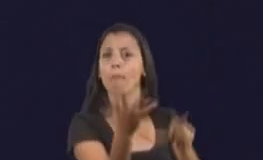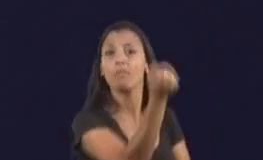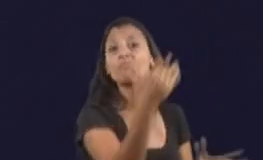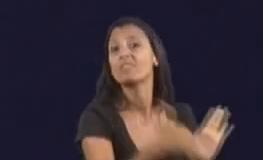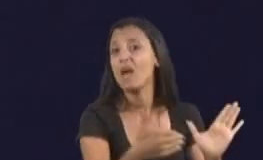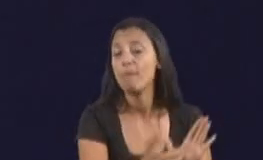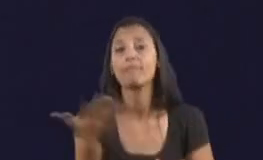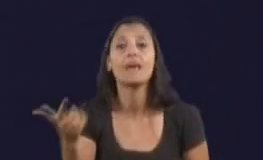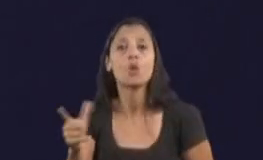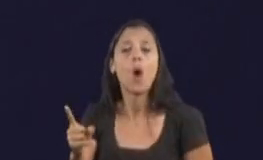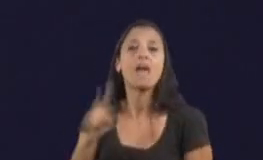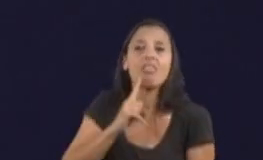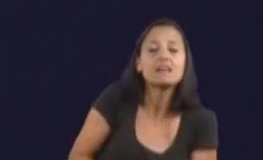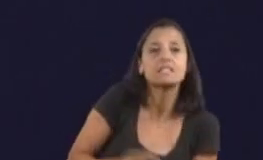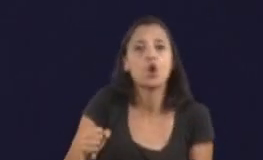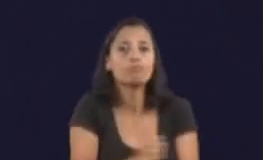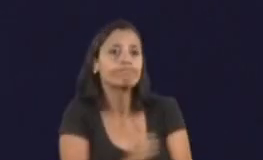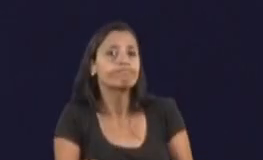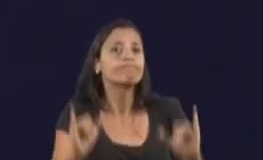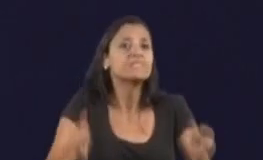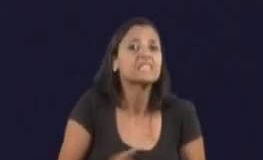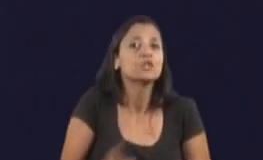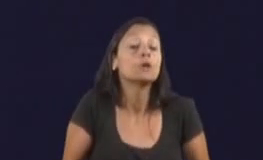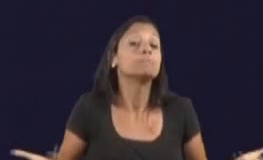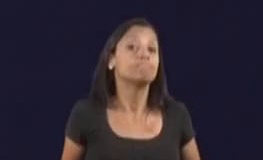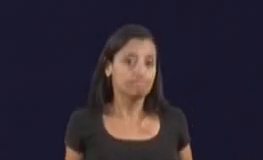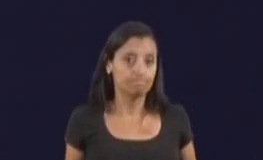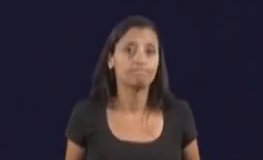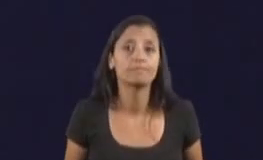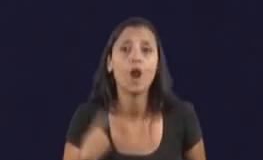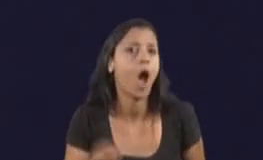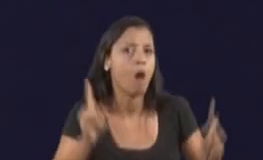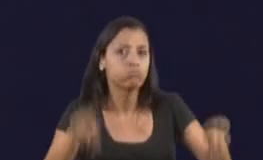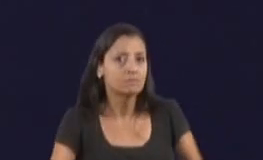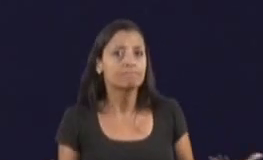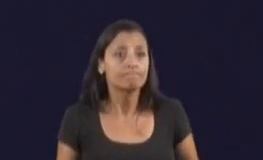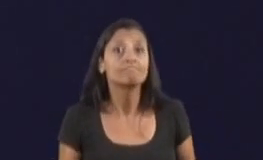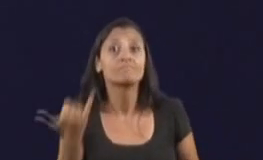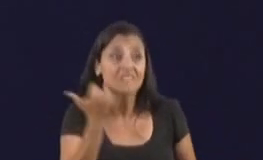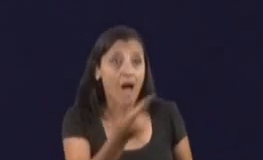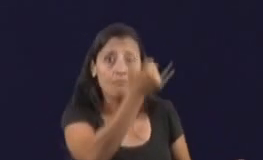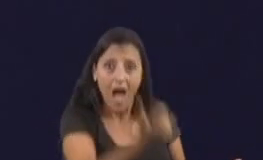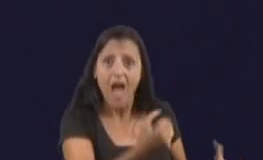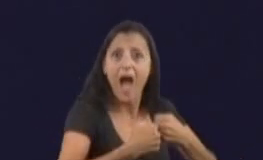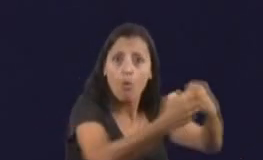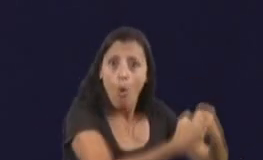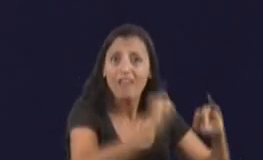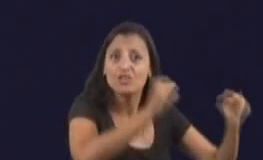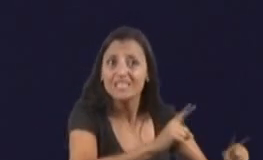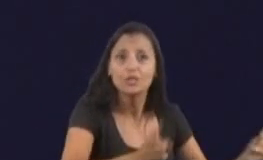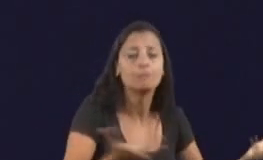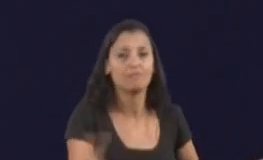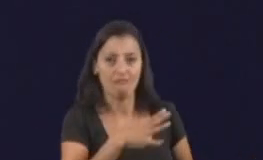ninguna definición de si se va efectivamente a lograr eso. Por supuesto, como no sabemos si van a estar esos consensos todavía, entiendo que en cualquier momento habrá